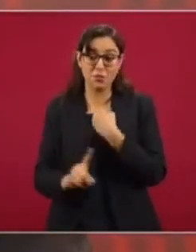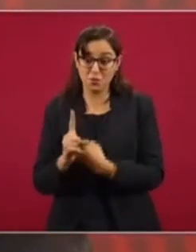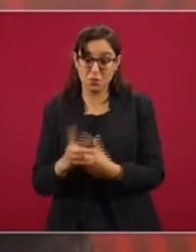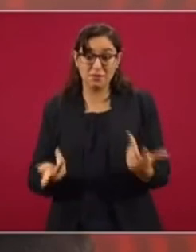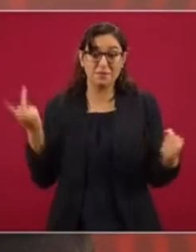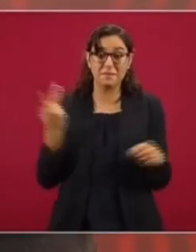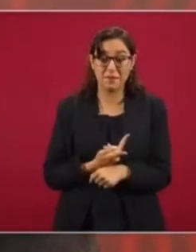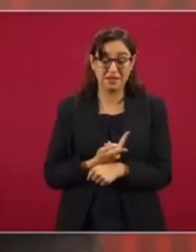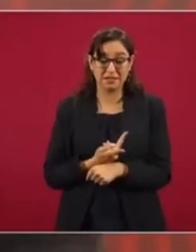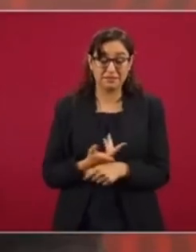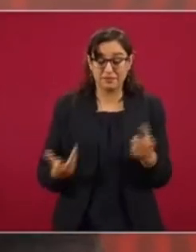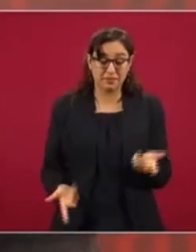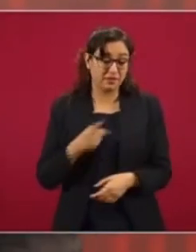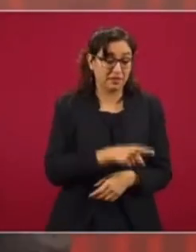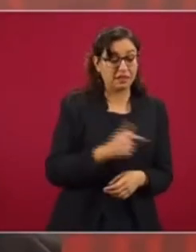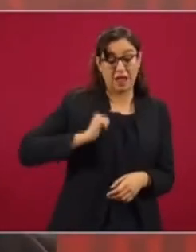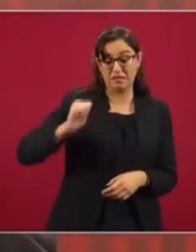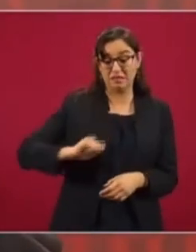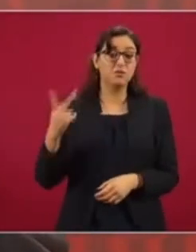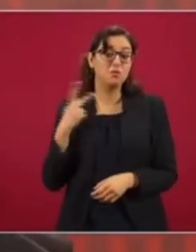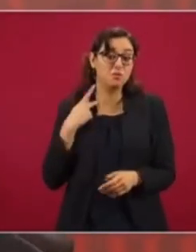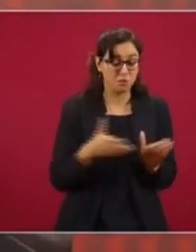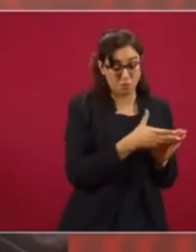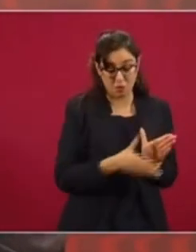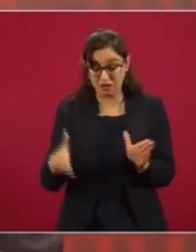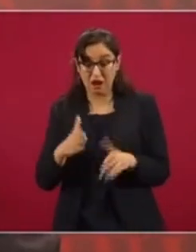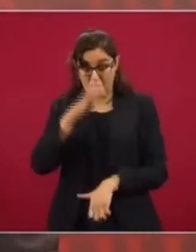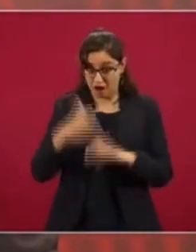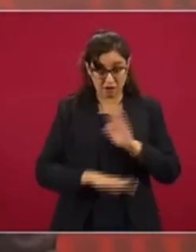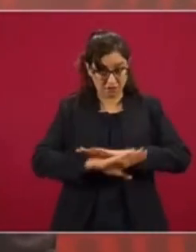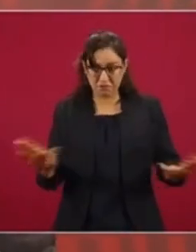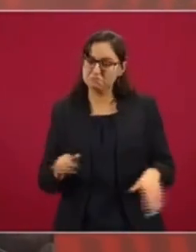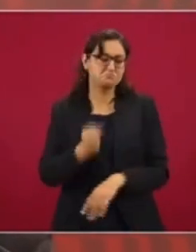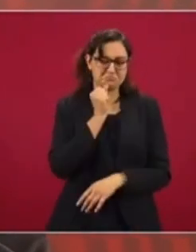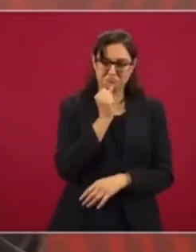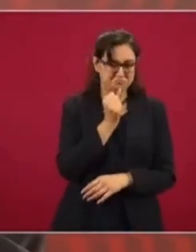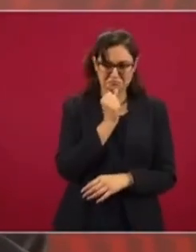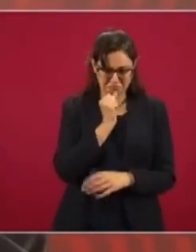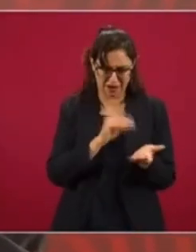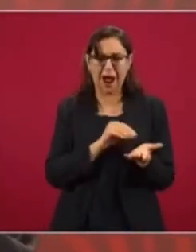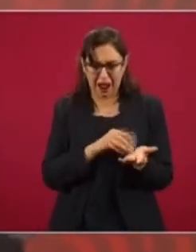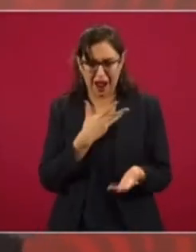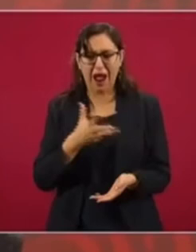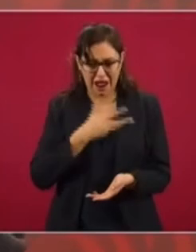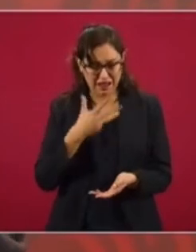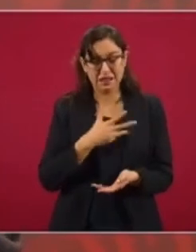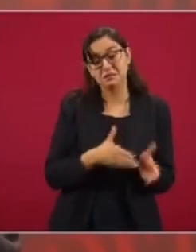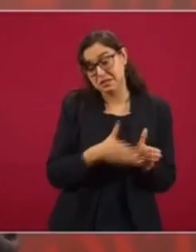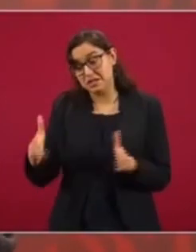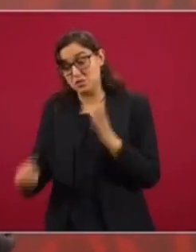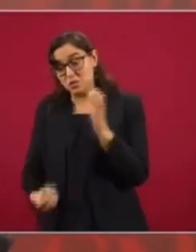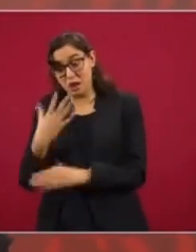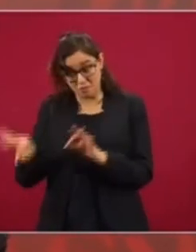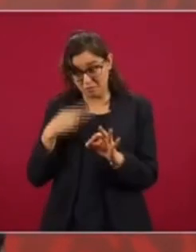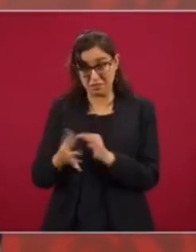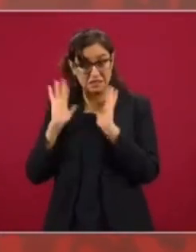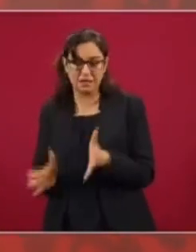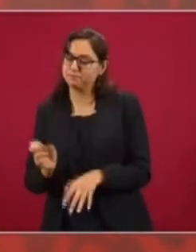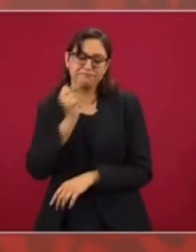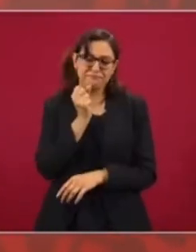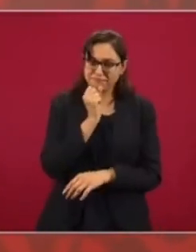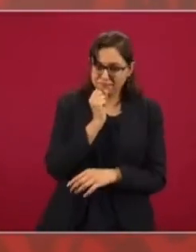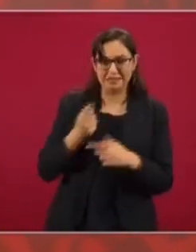termina de morir lo viejo, ni tampoco termina de nacer lo nuevo. En eso estamos. Desde luego ya son otras